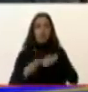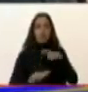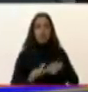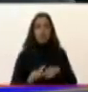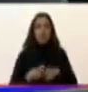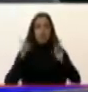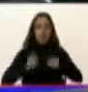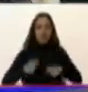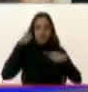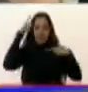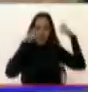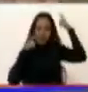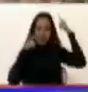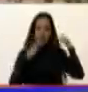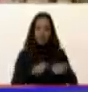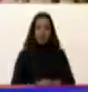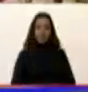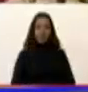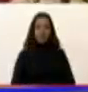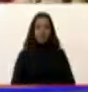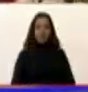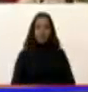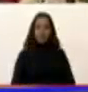y chavista.